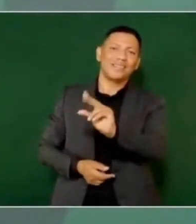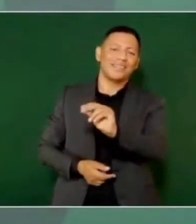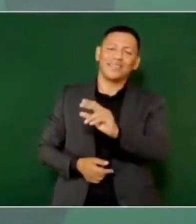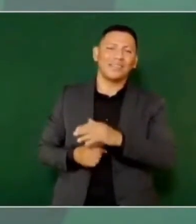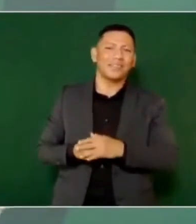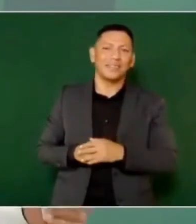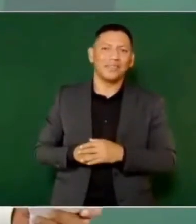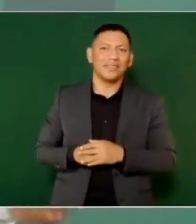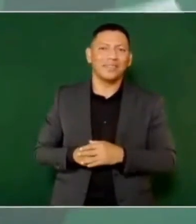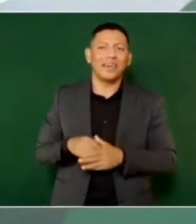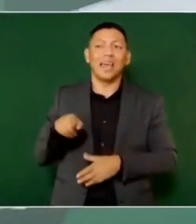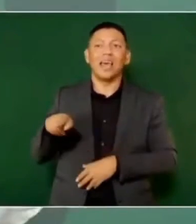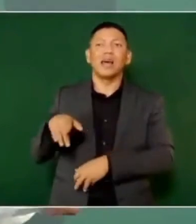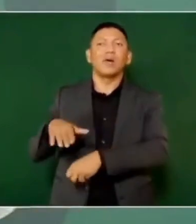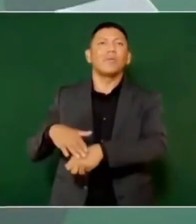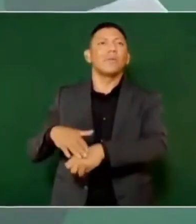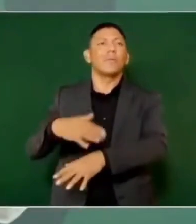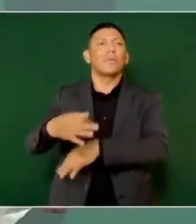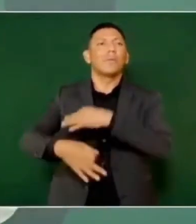Y él promovió